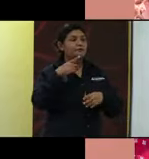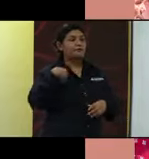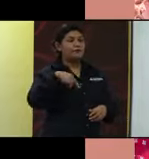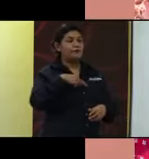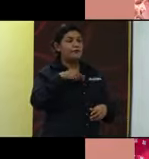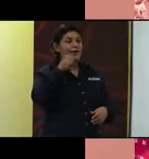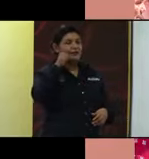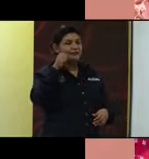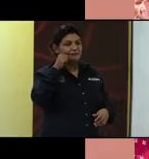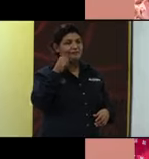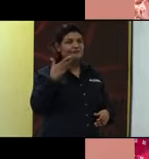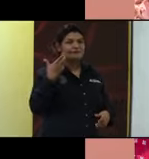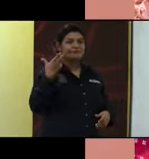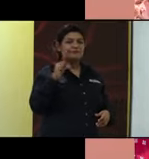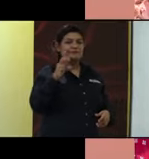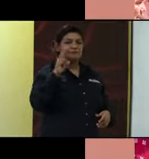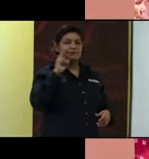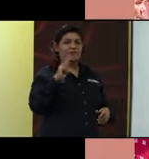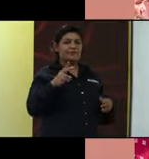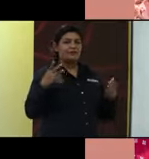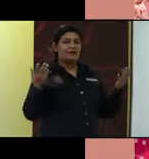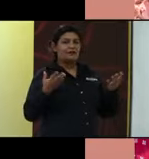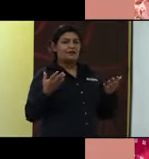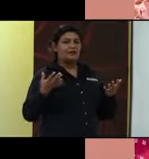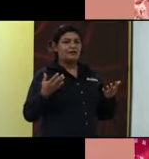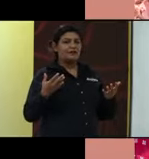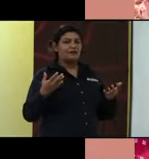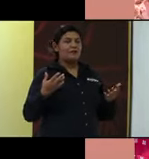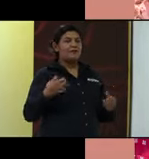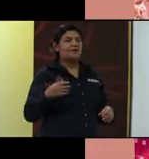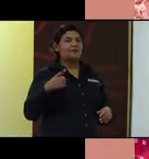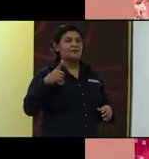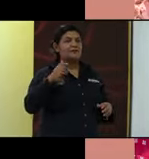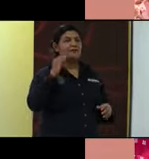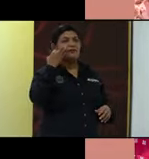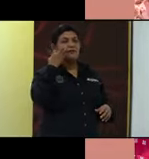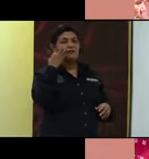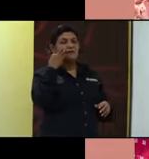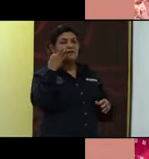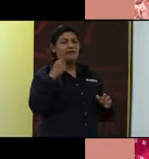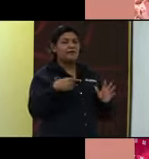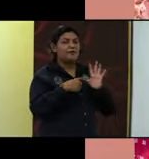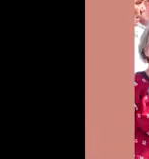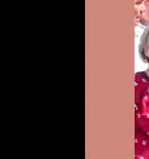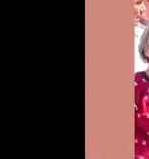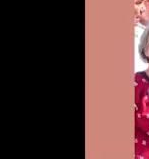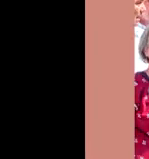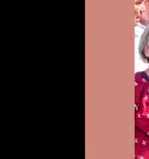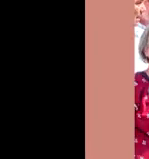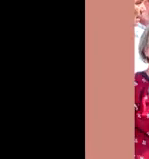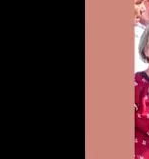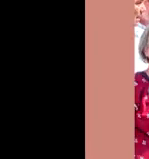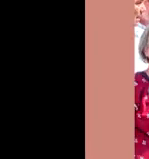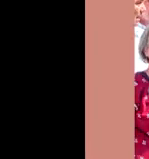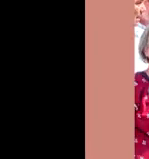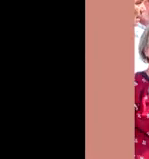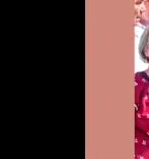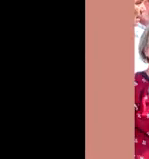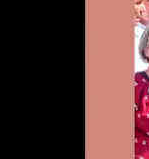dio mucho gusto, miren la publicación que hizo en su página de Facebook el señor gobernador. Fíjense,